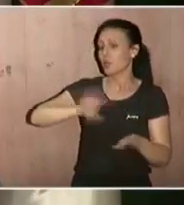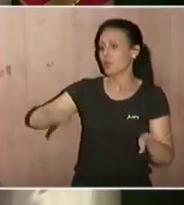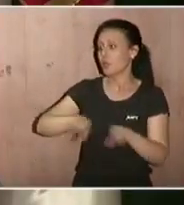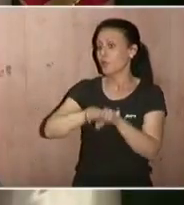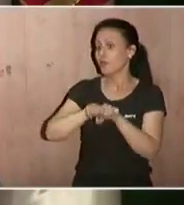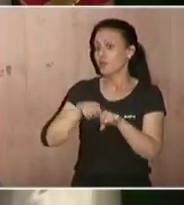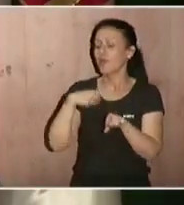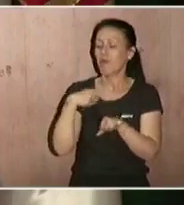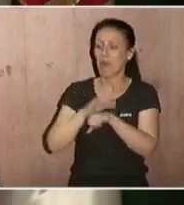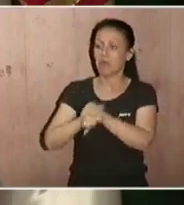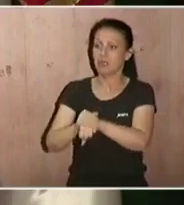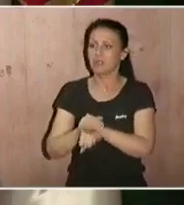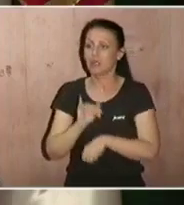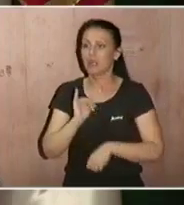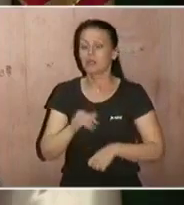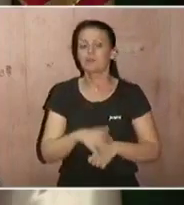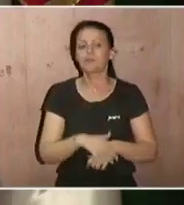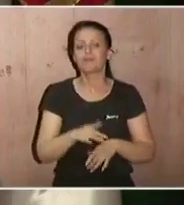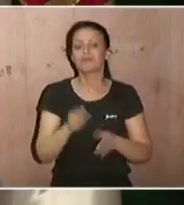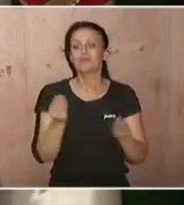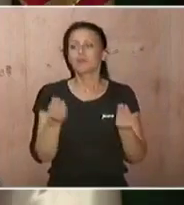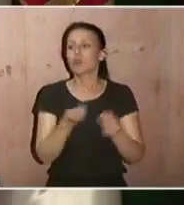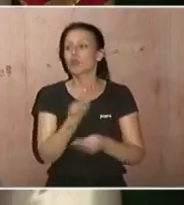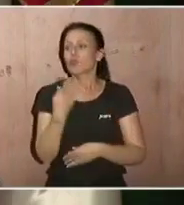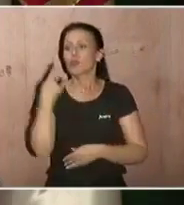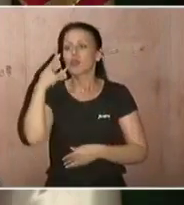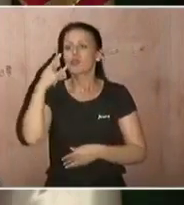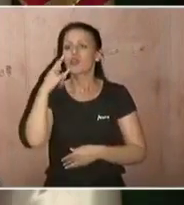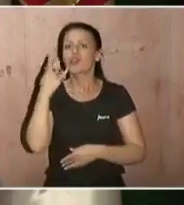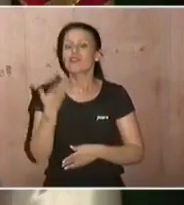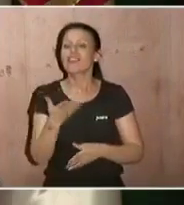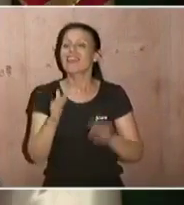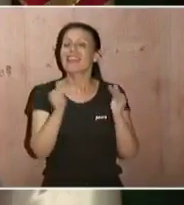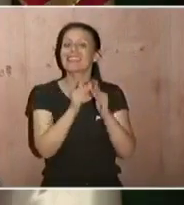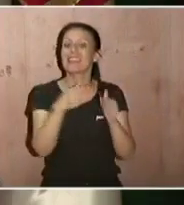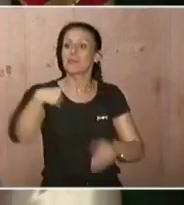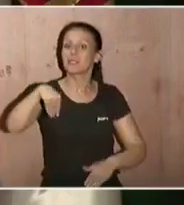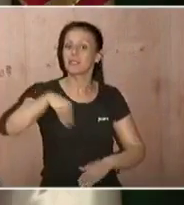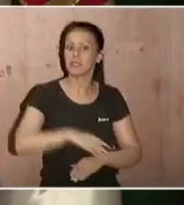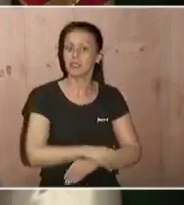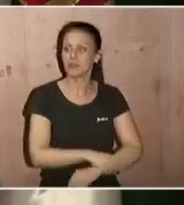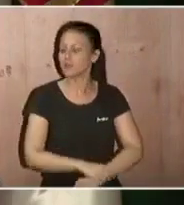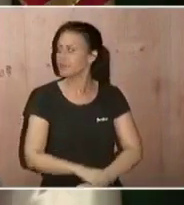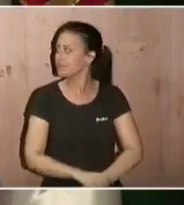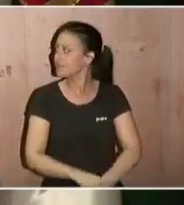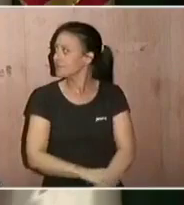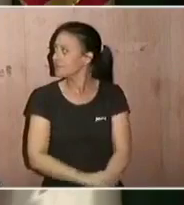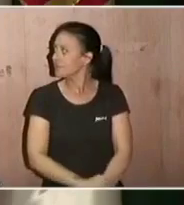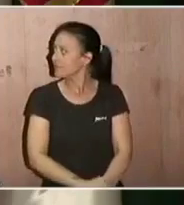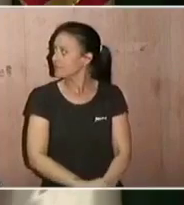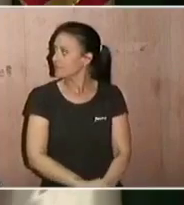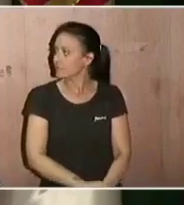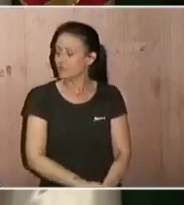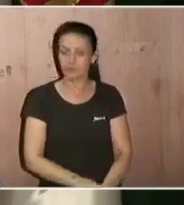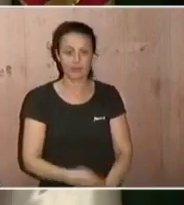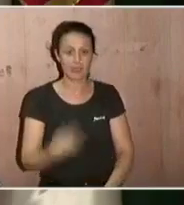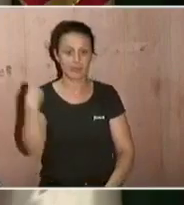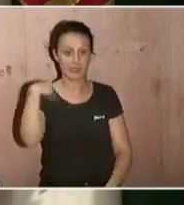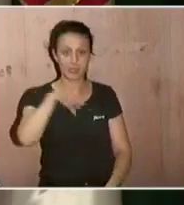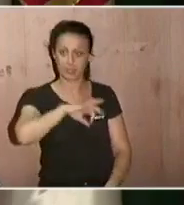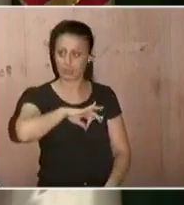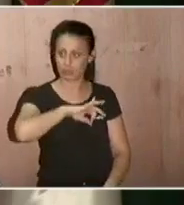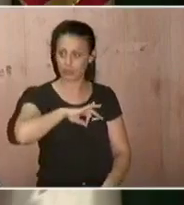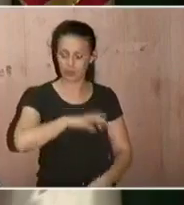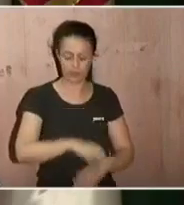amistad, me dio el teléfono de la casa del presidente. de la casa del presidente de la Diputación